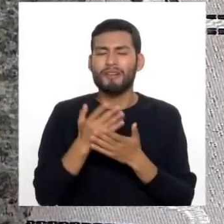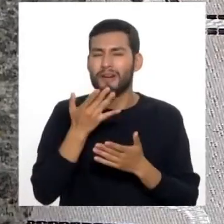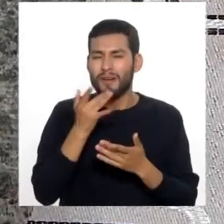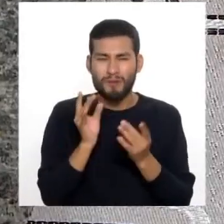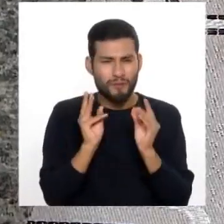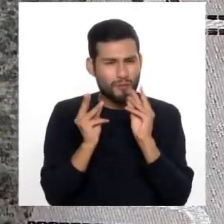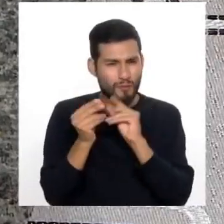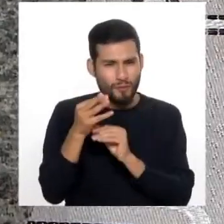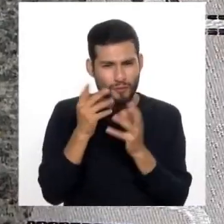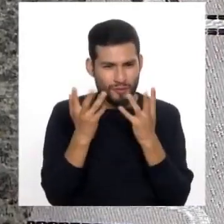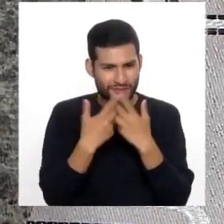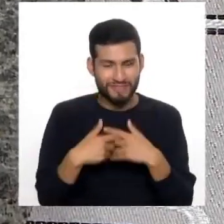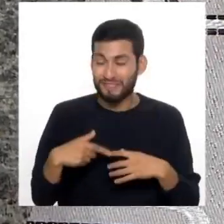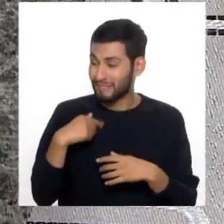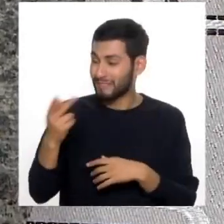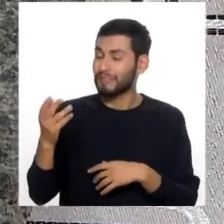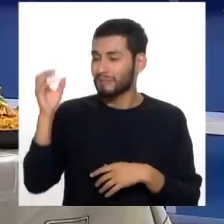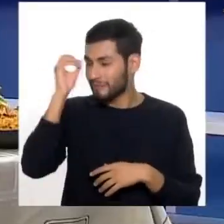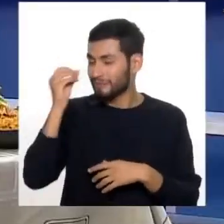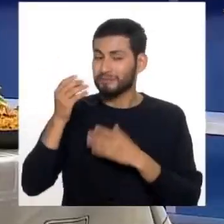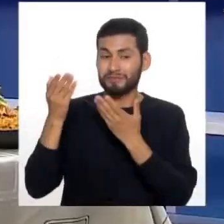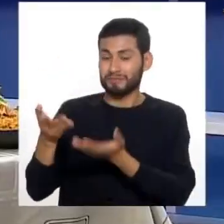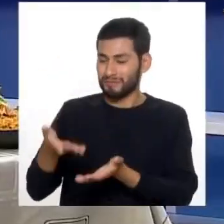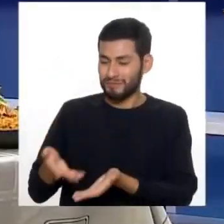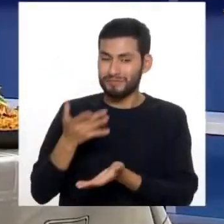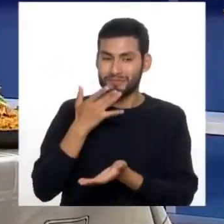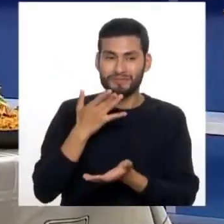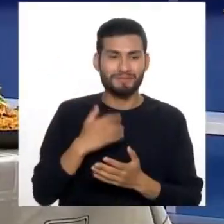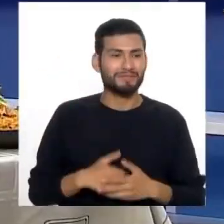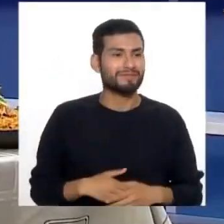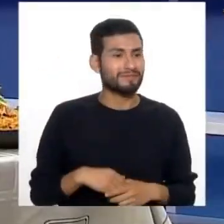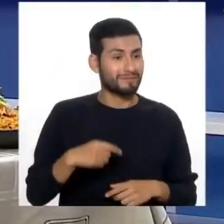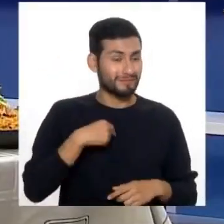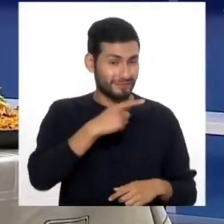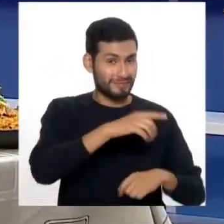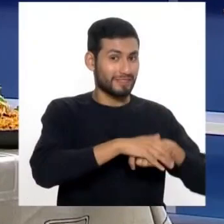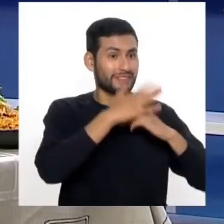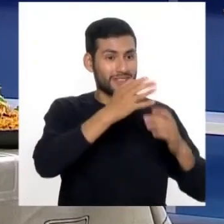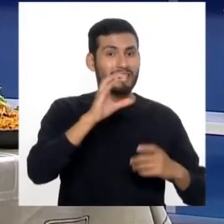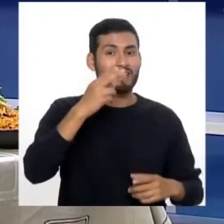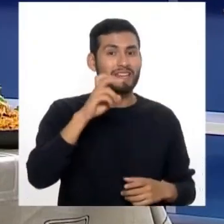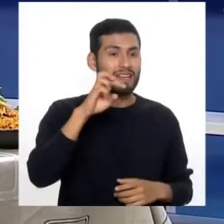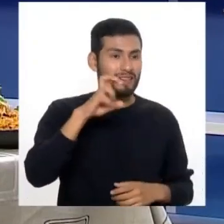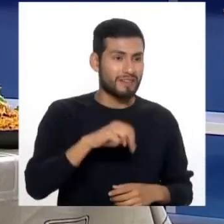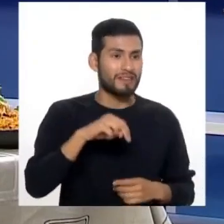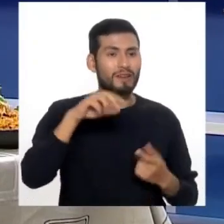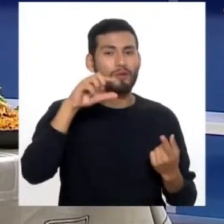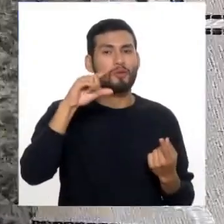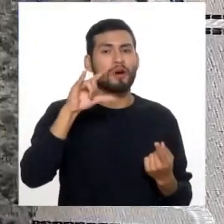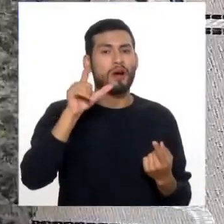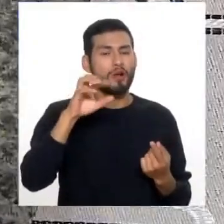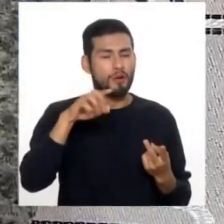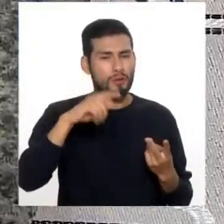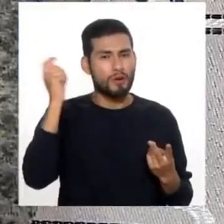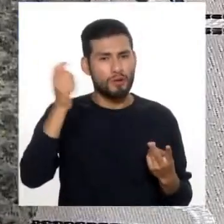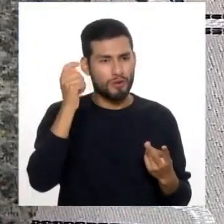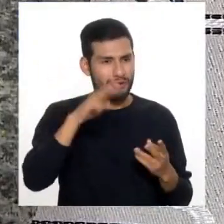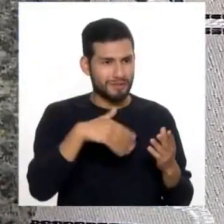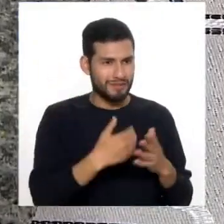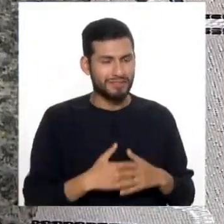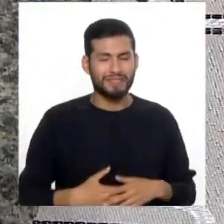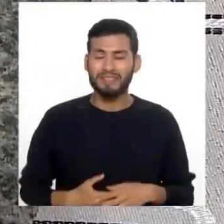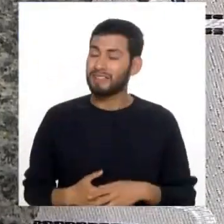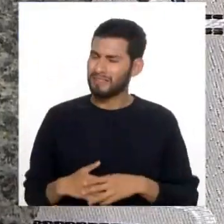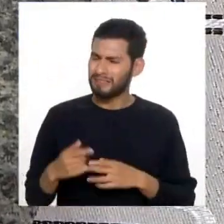sabores, esa fusión Señor, que es nuestra favor, comida peruana. Señor, por favor, ¿qué opina peruana. Usted? Un saludo. Mientras que voy probando, un saludo para Chepén, para Guadalupe, Trujillo, todo eso. Y me